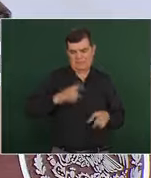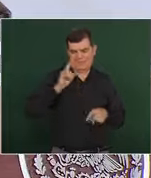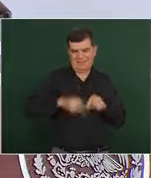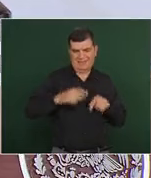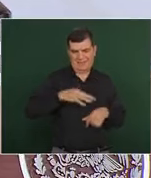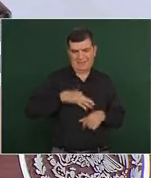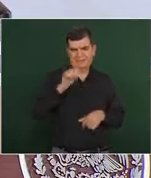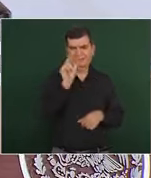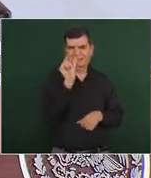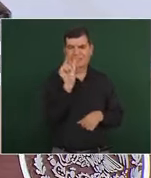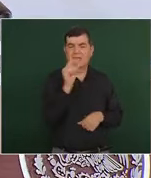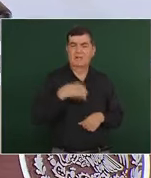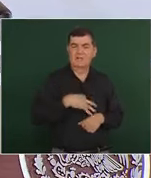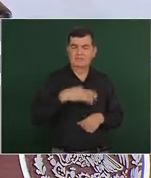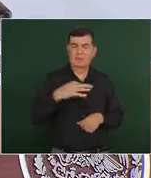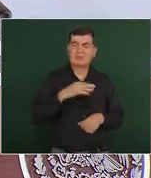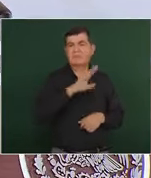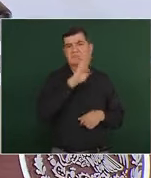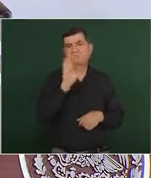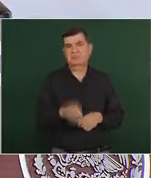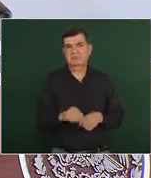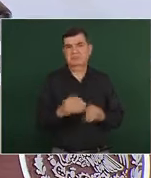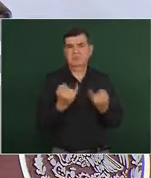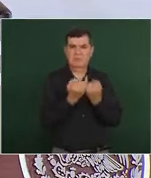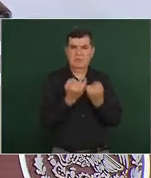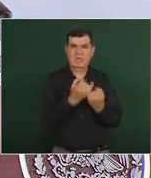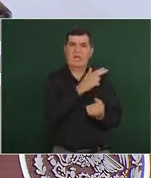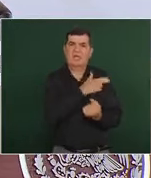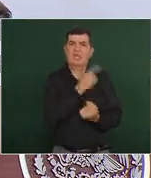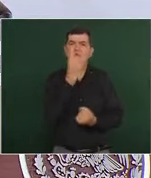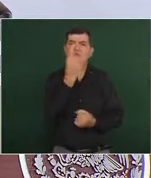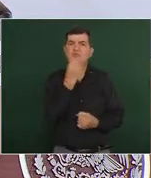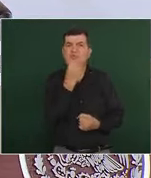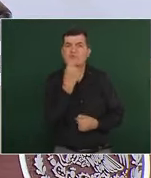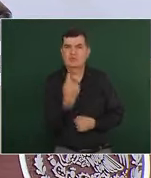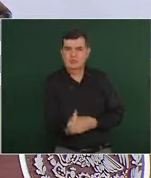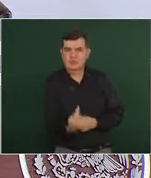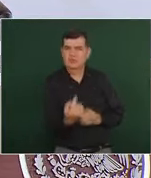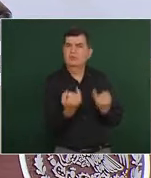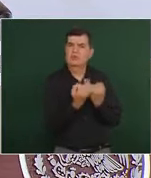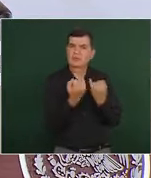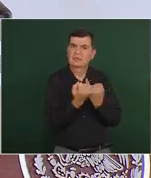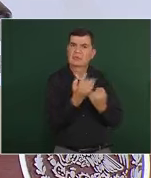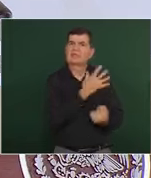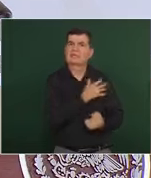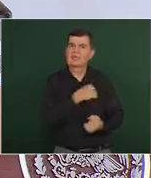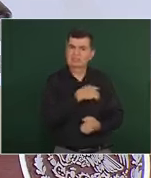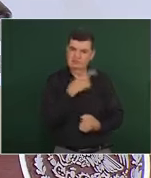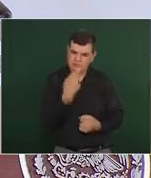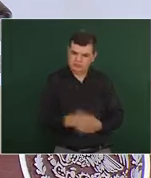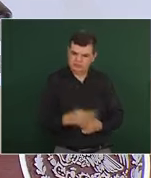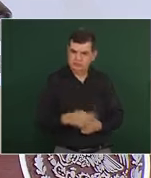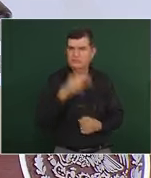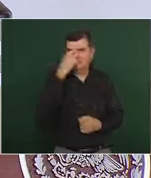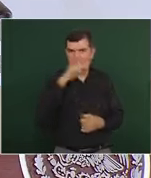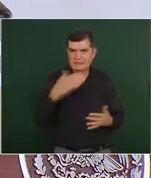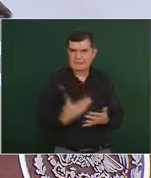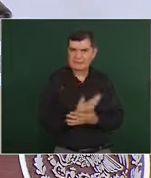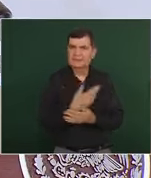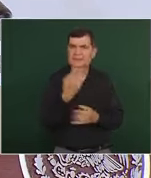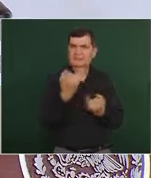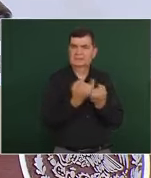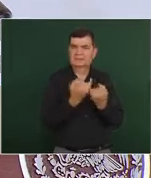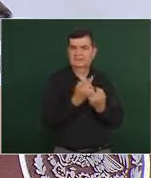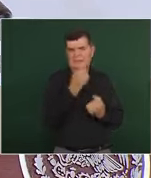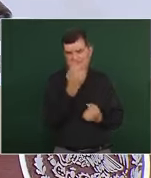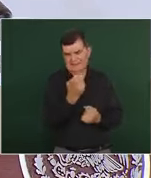la bala, y también fue herido un niño, también hijo de mexicanos. Así es que pues eso es a lo que